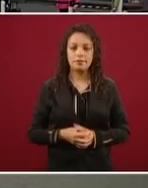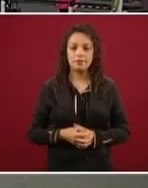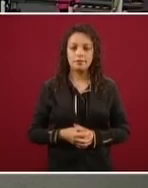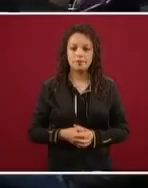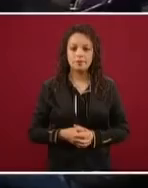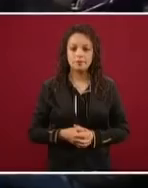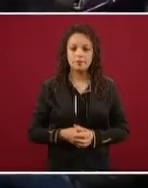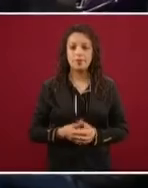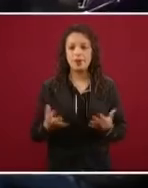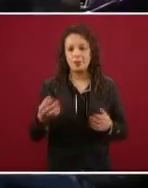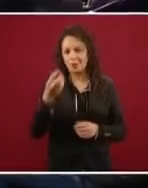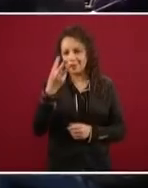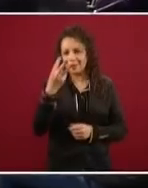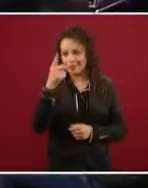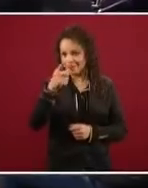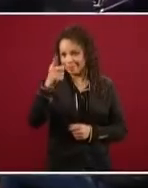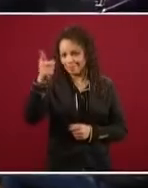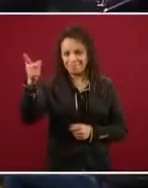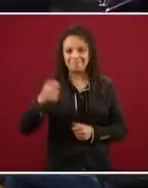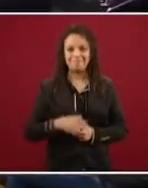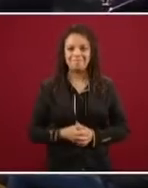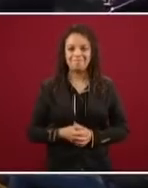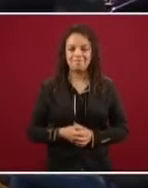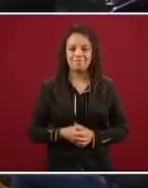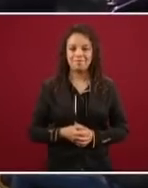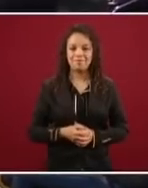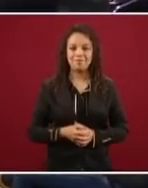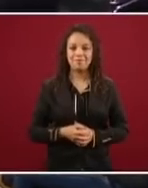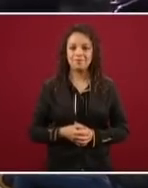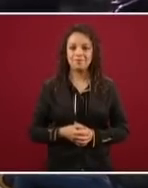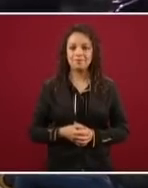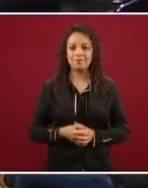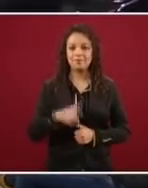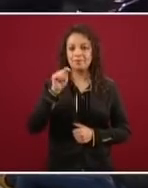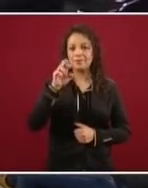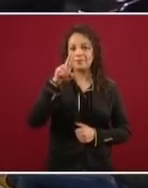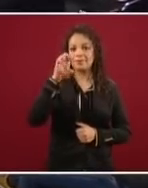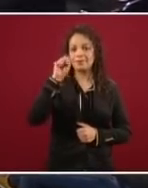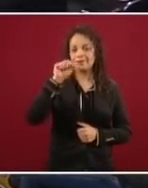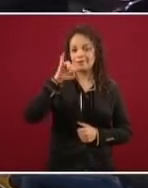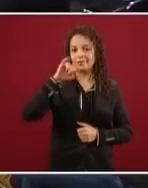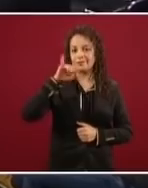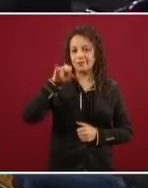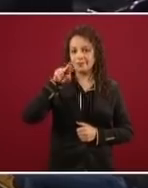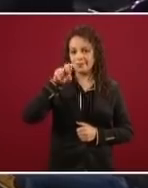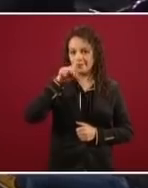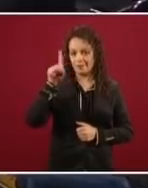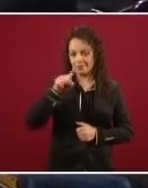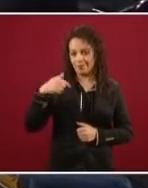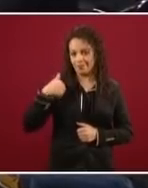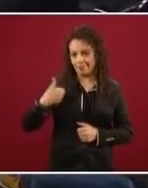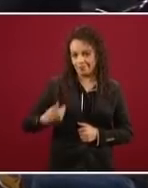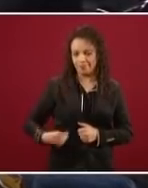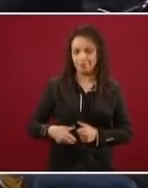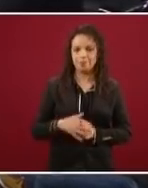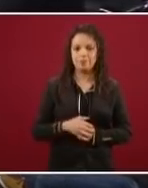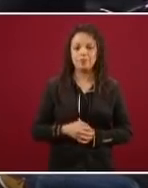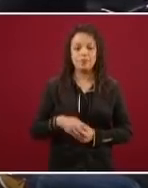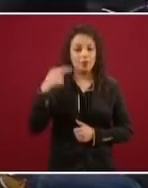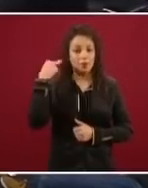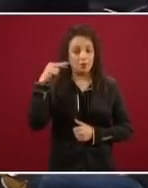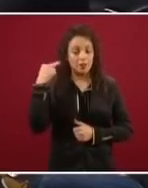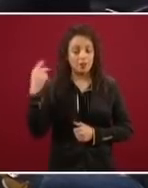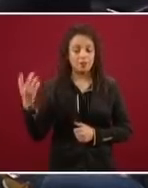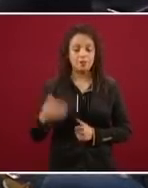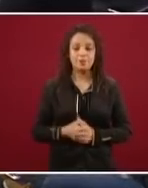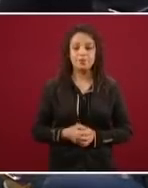bueno 3 sí teresa jiménez de vanguardia de veracruz nos comenta sobre